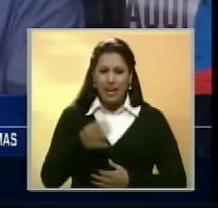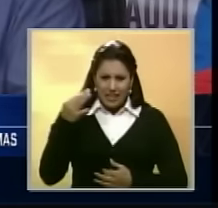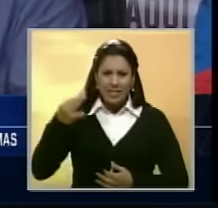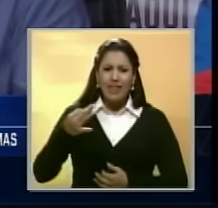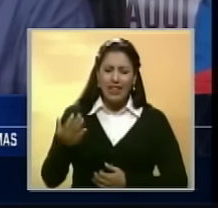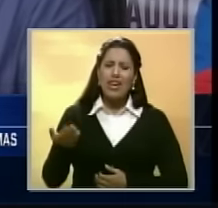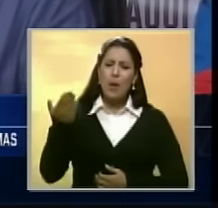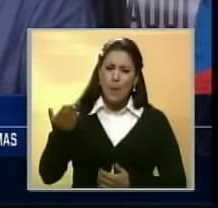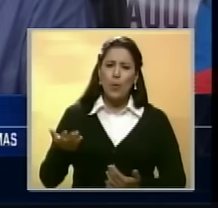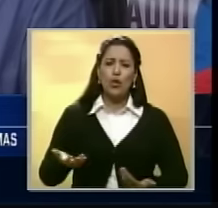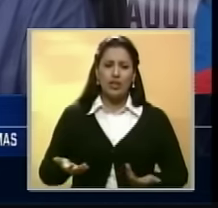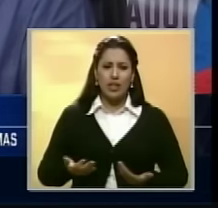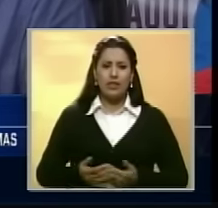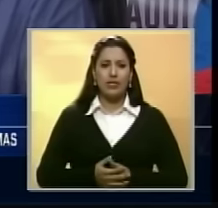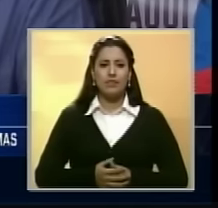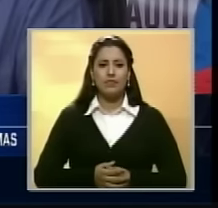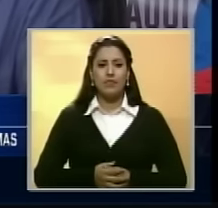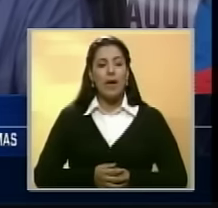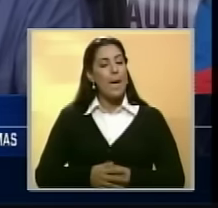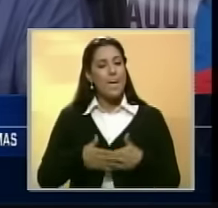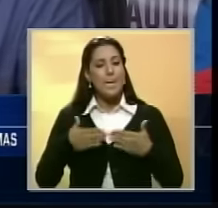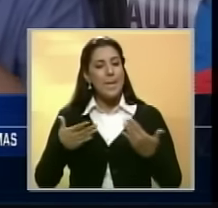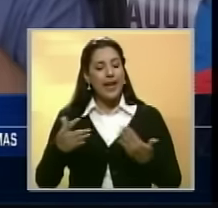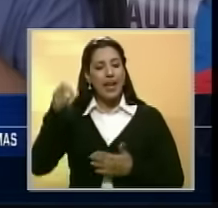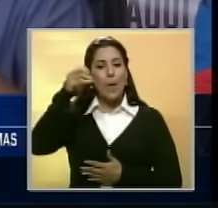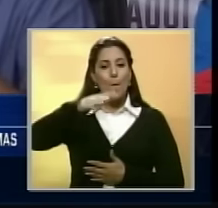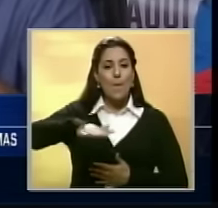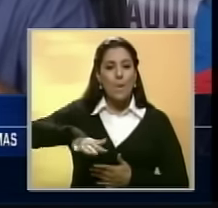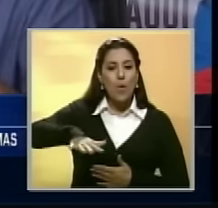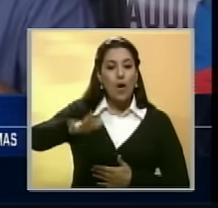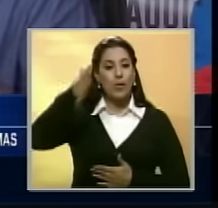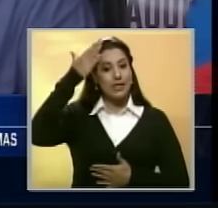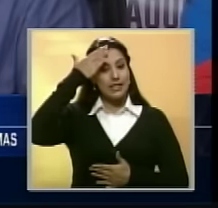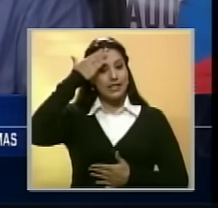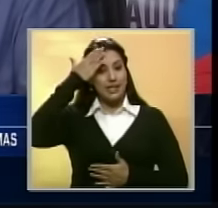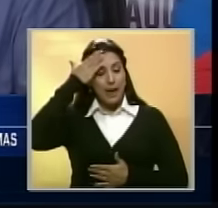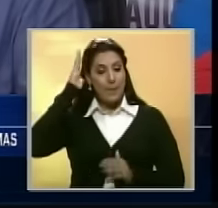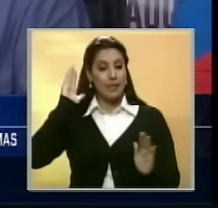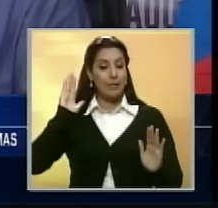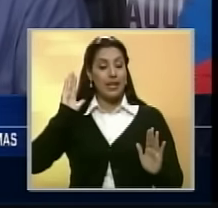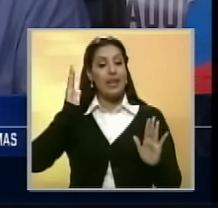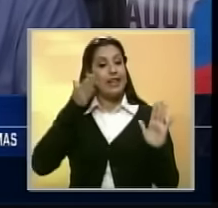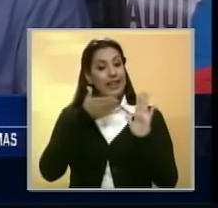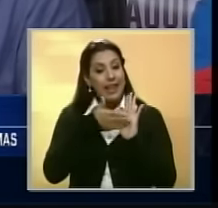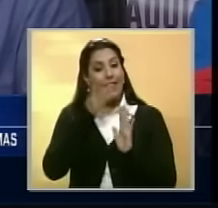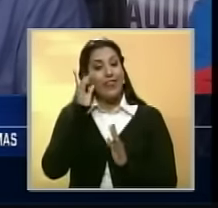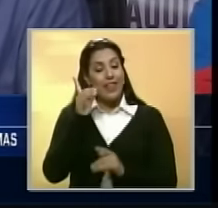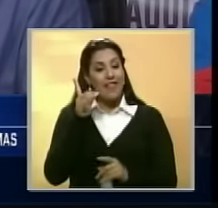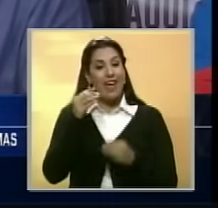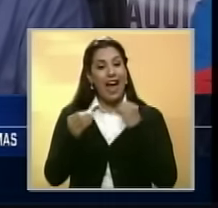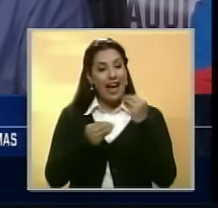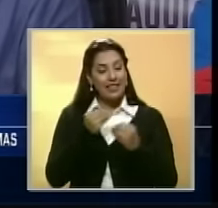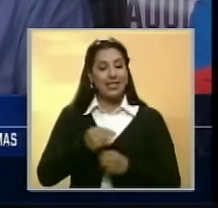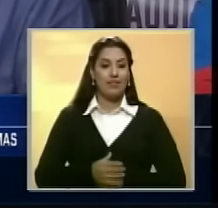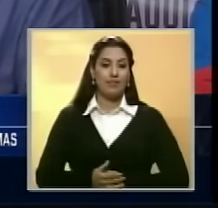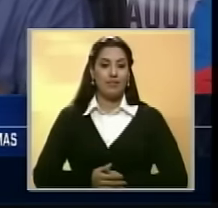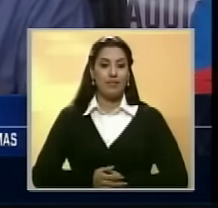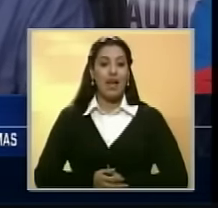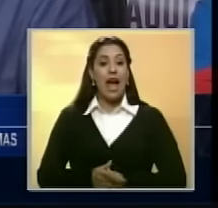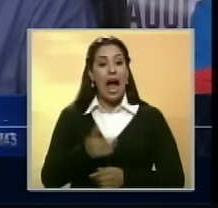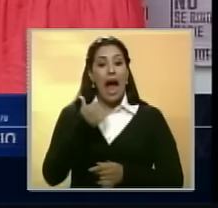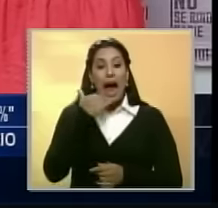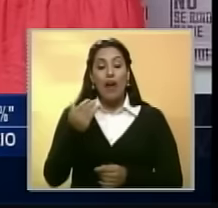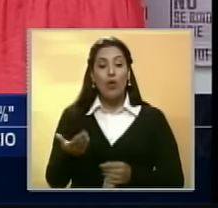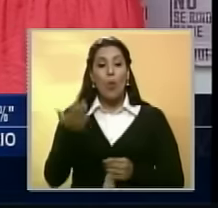muy importante, para que la población sepa qué es lo que realmente está pasando. Hay